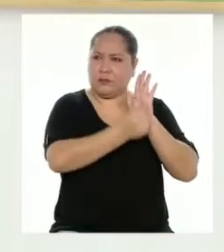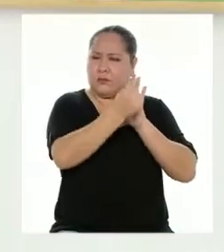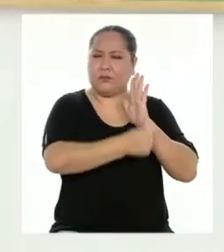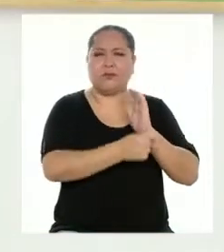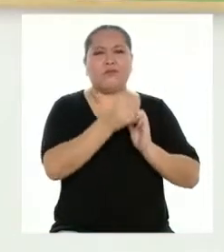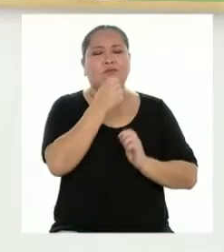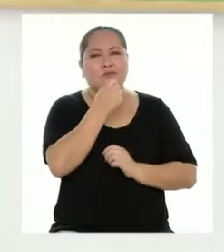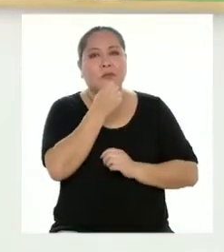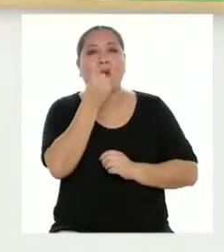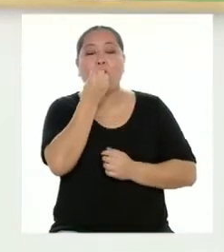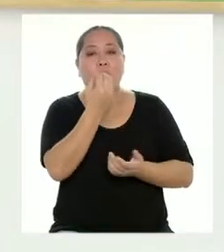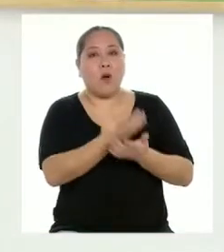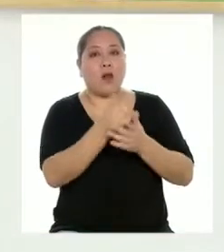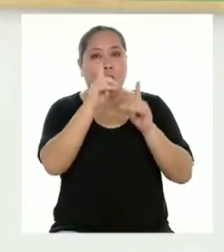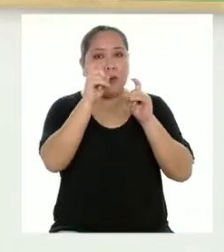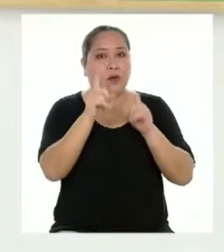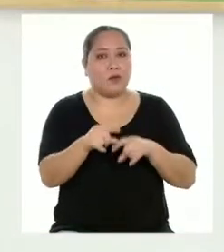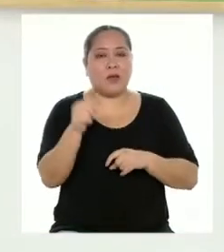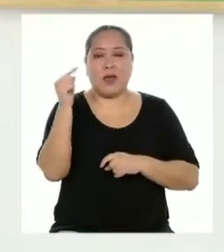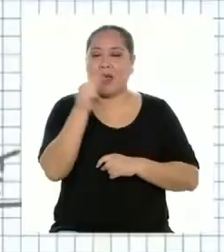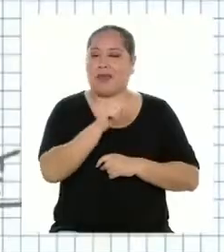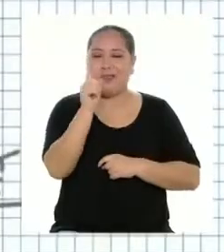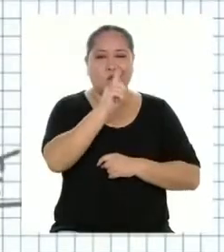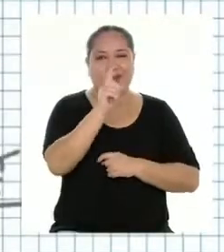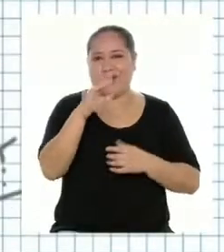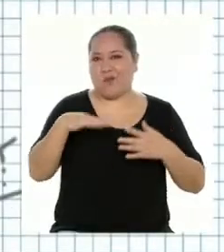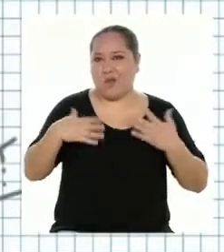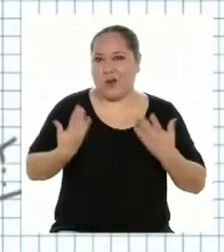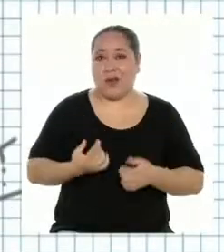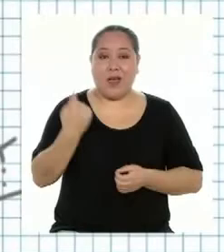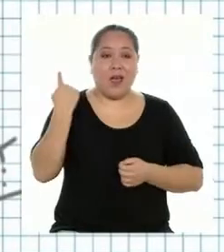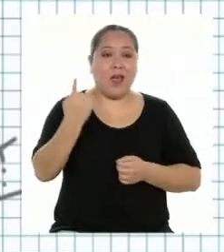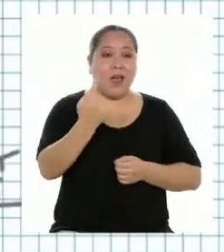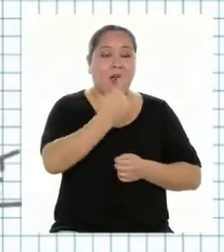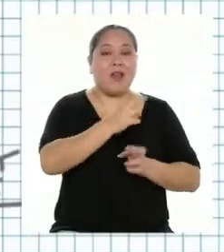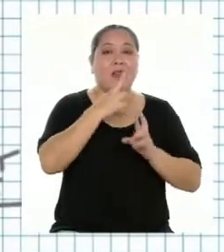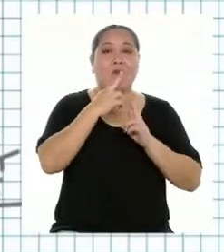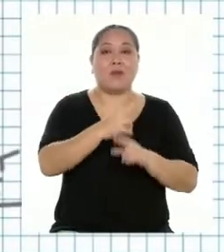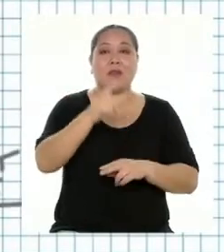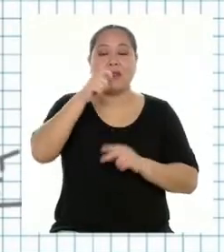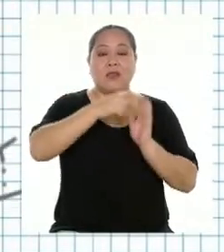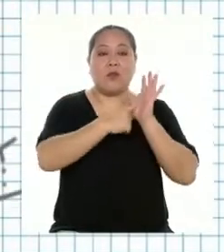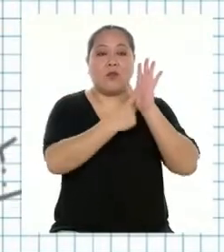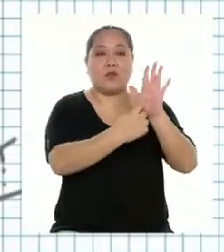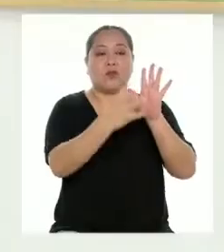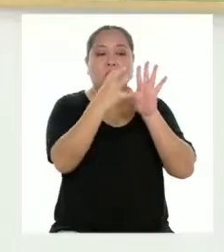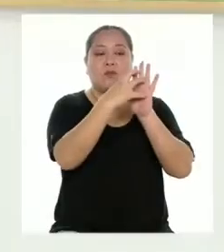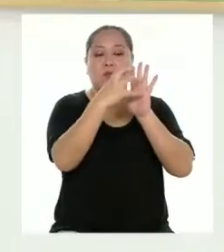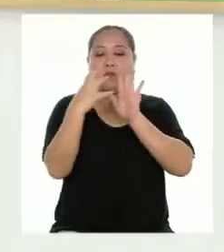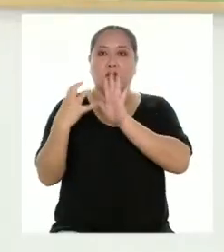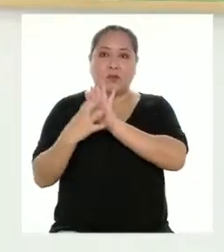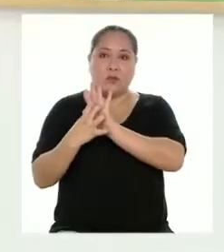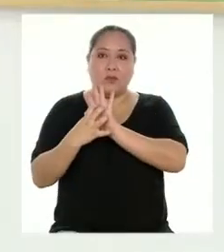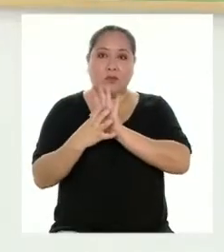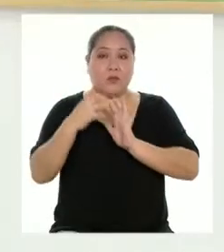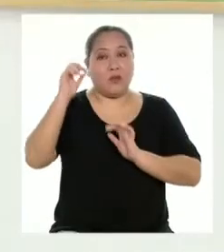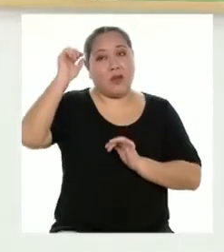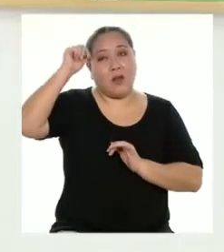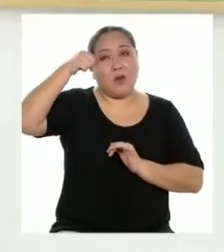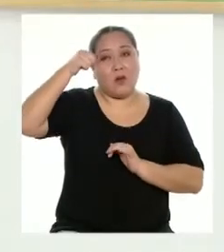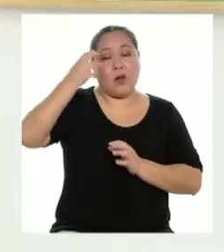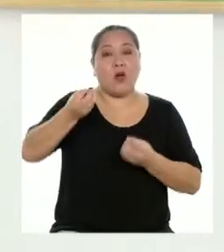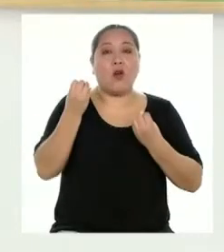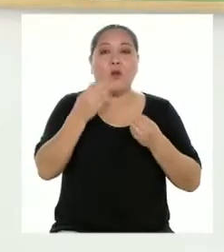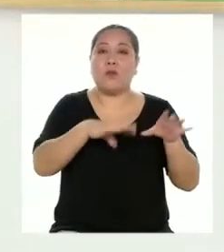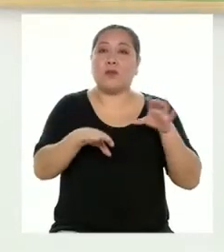Buena pregunta, Rodrigo, pero la respuesta es no. Cada resultado necesita mostrarse en su propia torta. ¿Recuerdas cómo